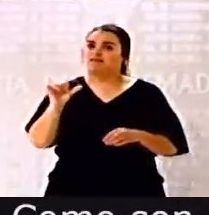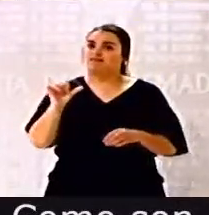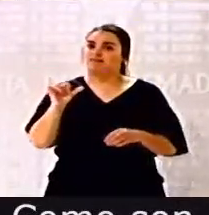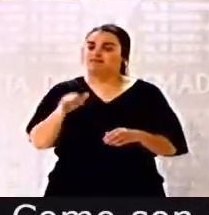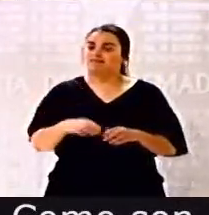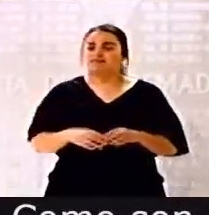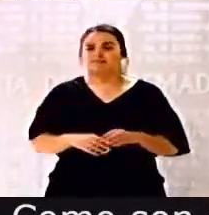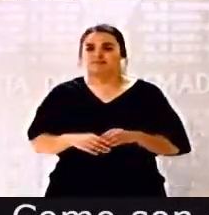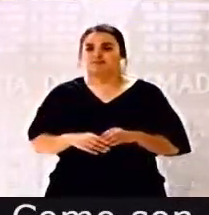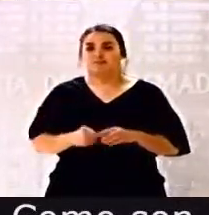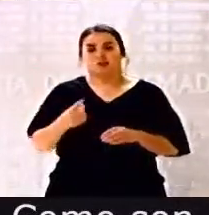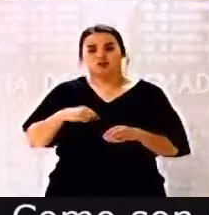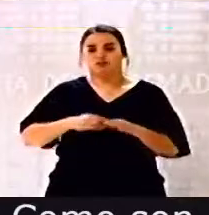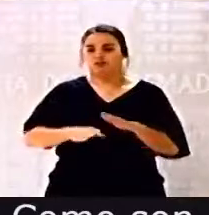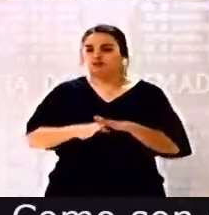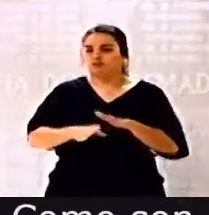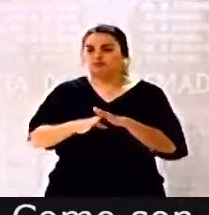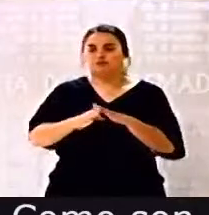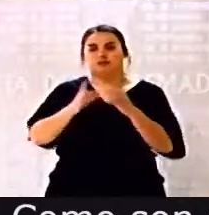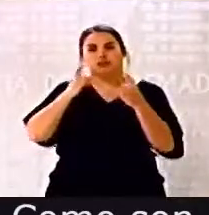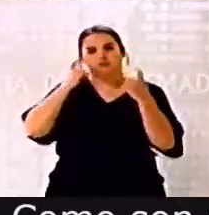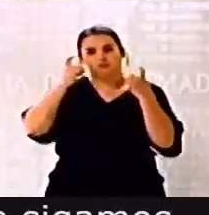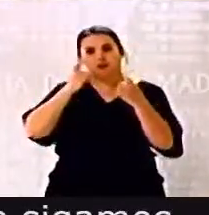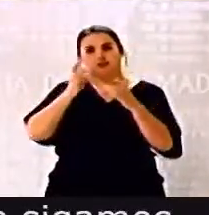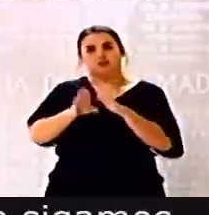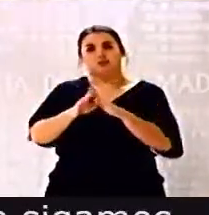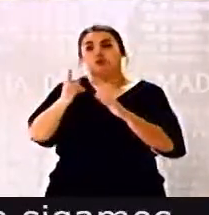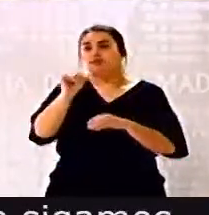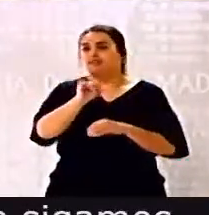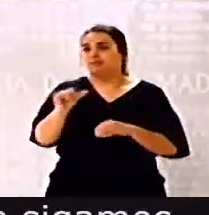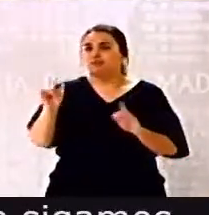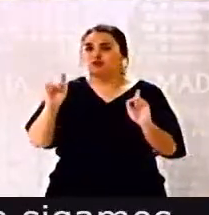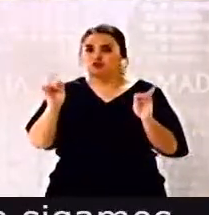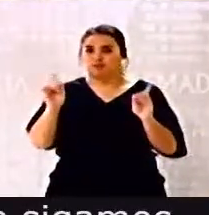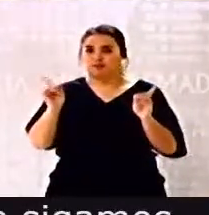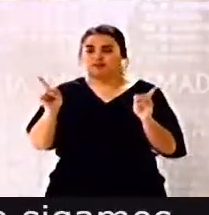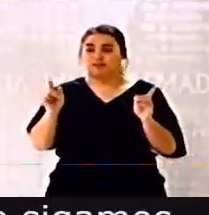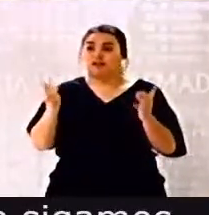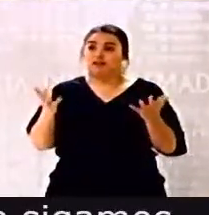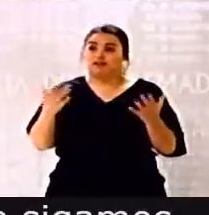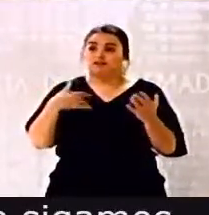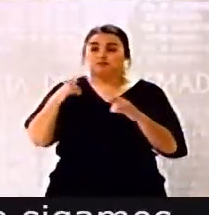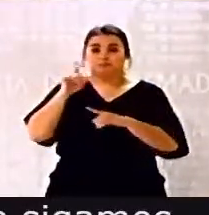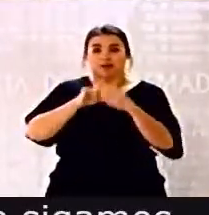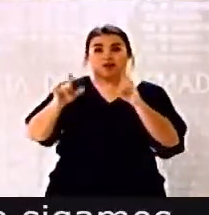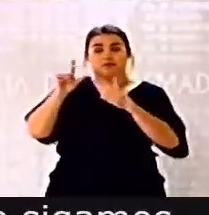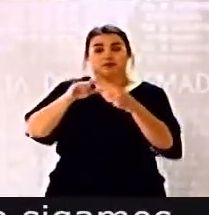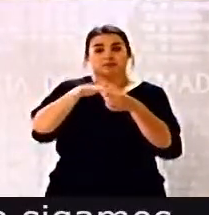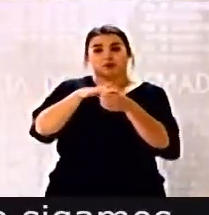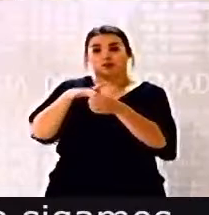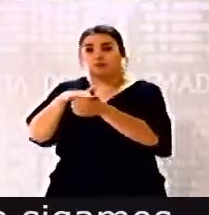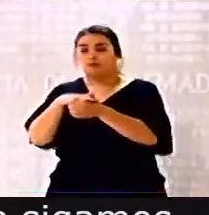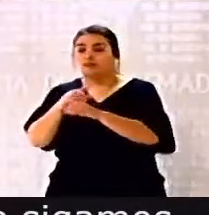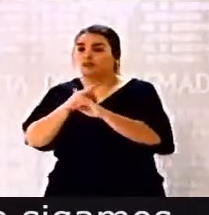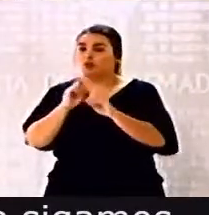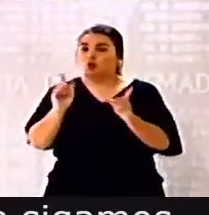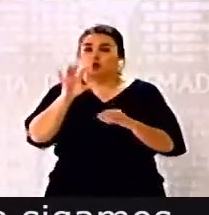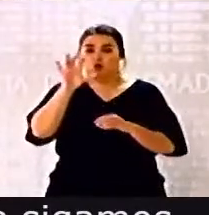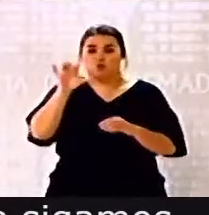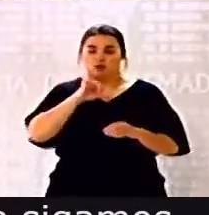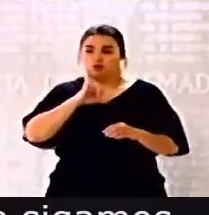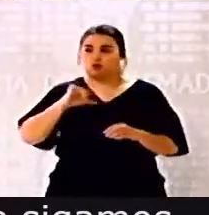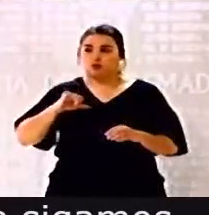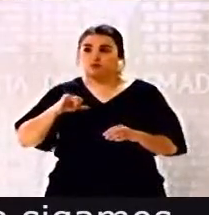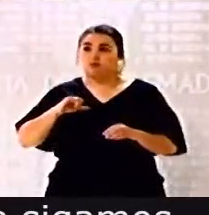que sigamos haciendo un pequeño esfuerzo, que es solo de una semana, y no viajemos entre provincias dentro de la misma comunidad